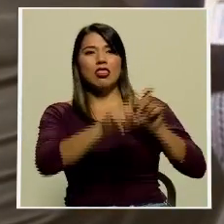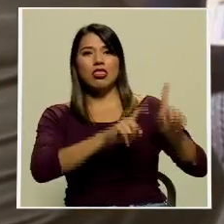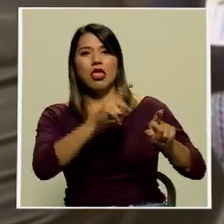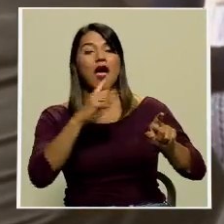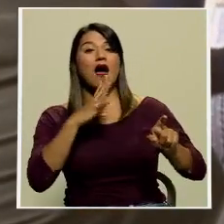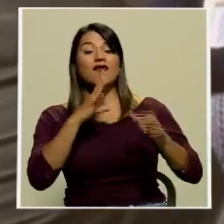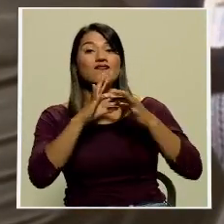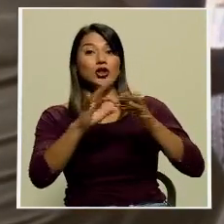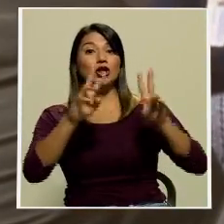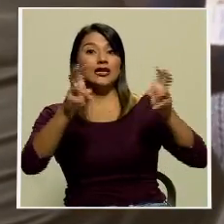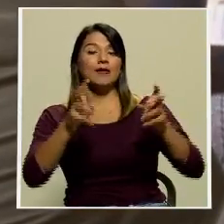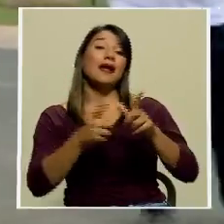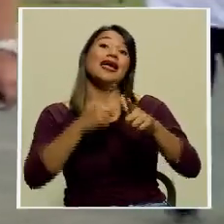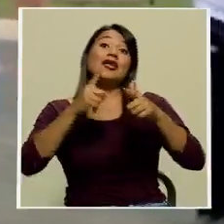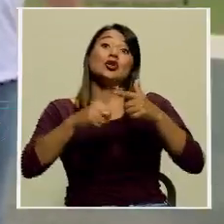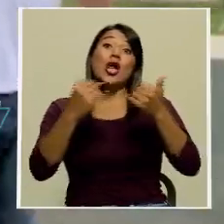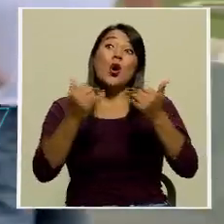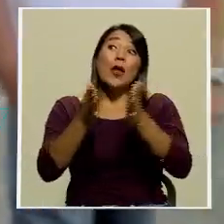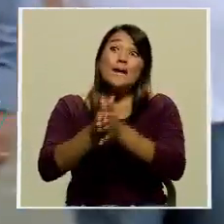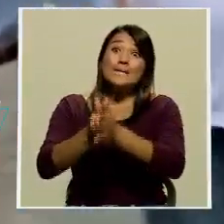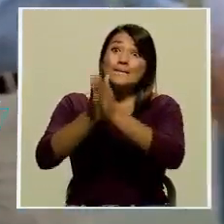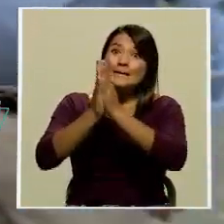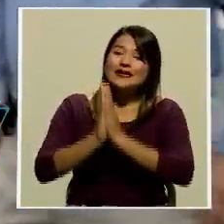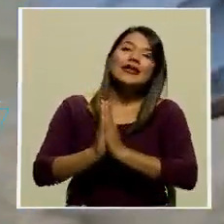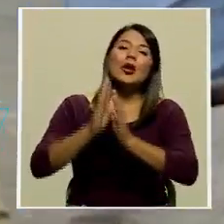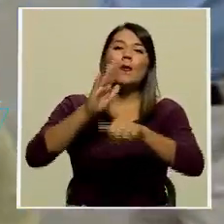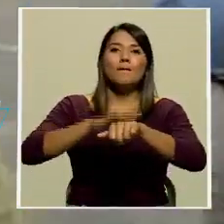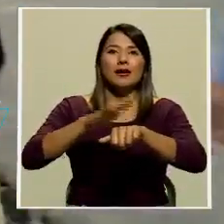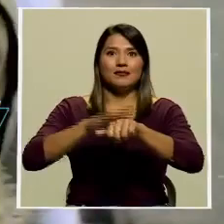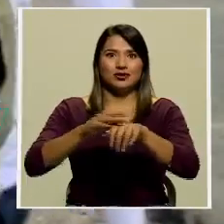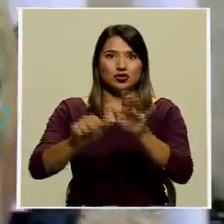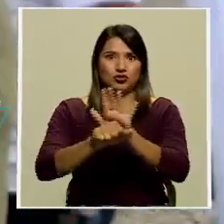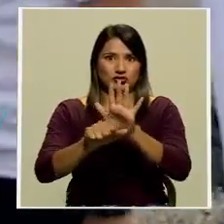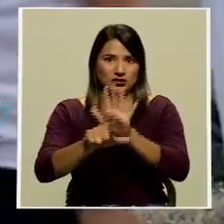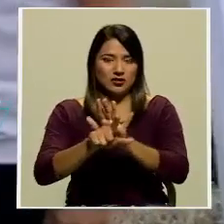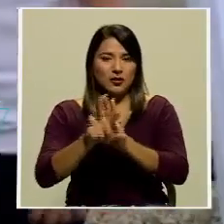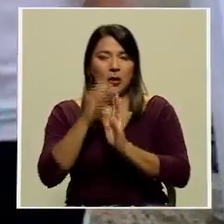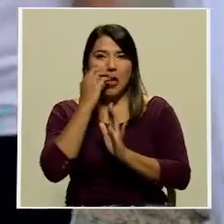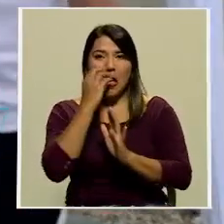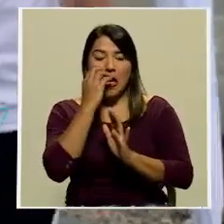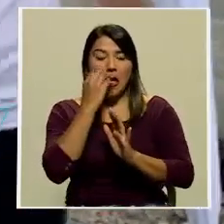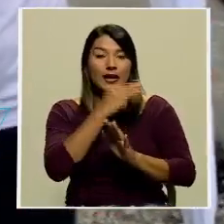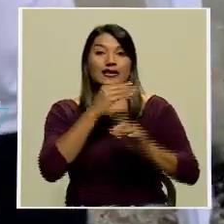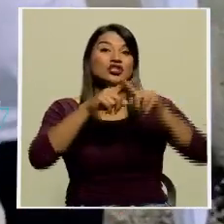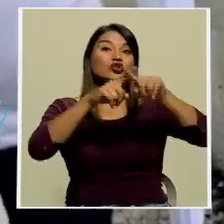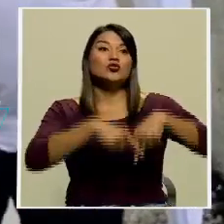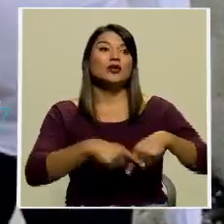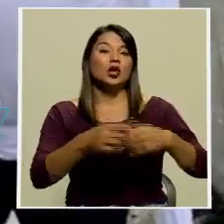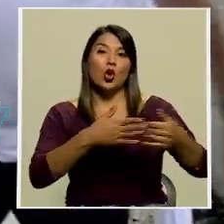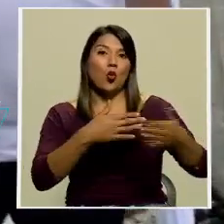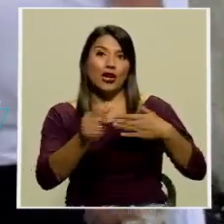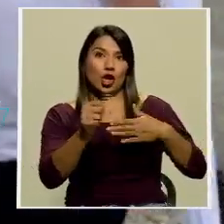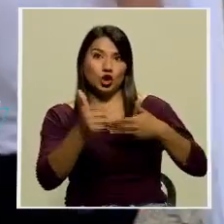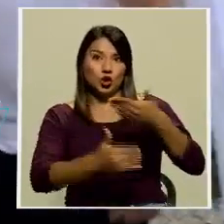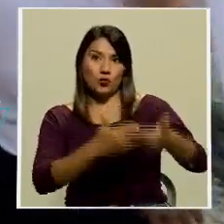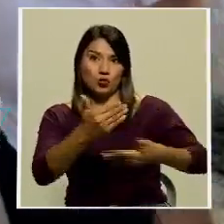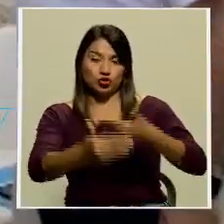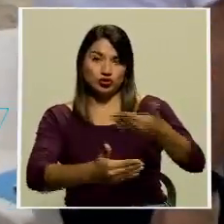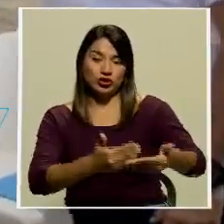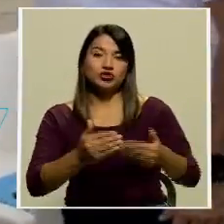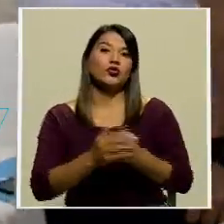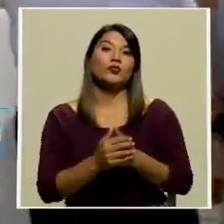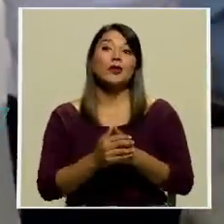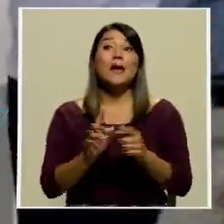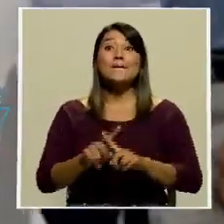que acordaron solicitar el espacio del plenario para ese fin y suspender cualquier otro órgano legislativo ese mismo día. En la información,